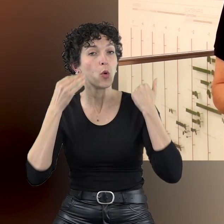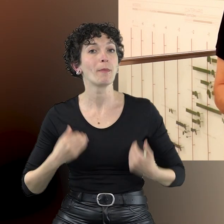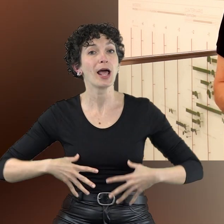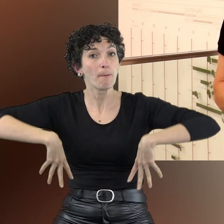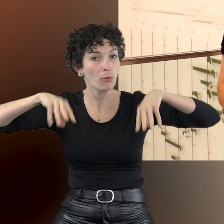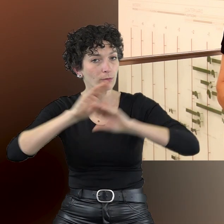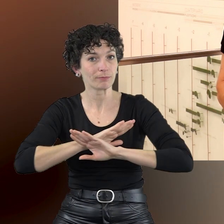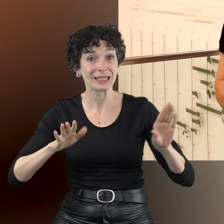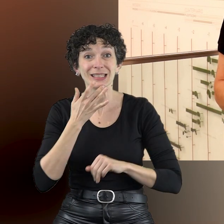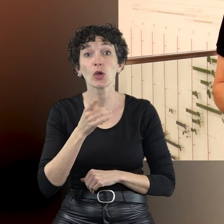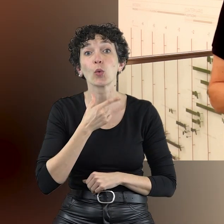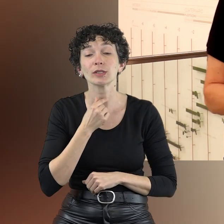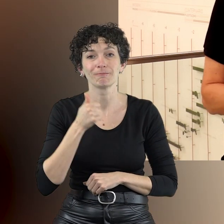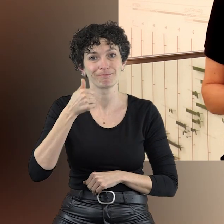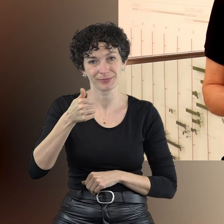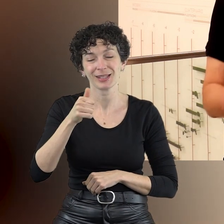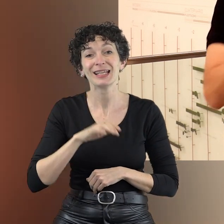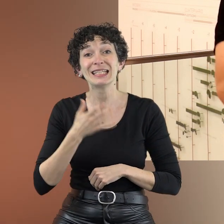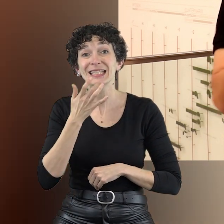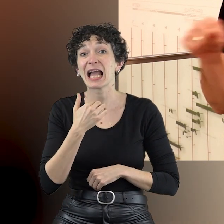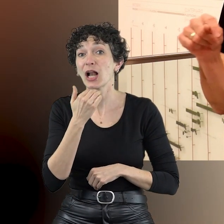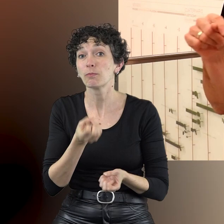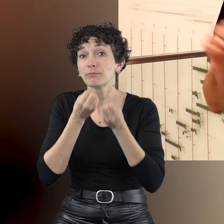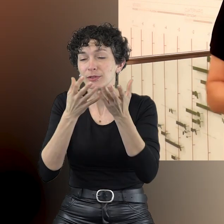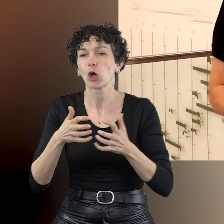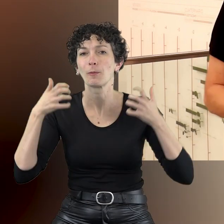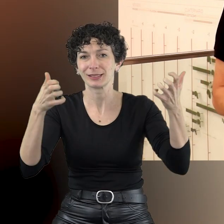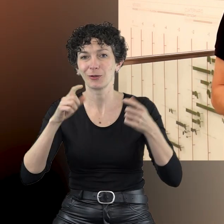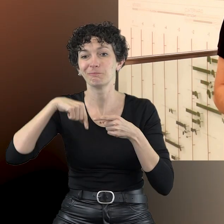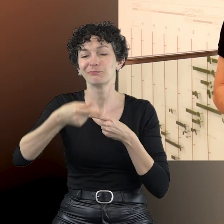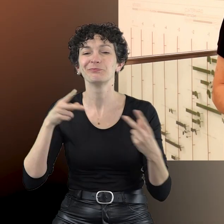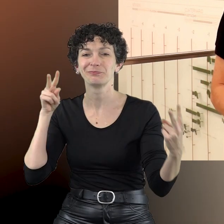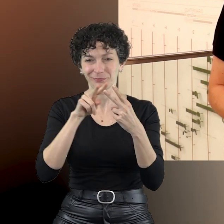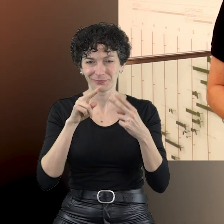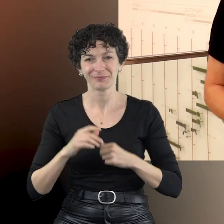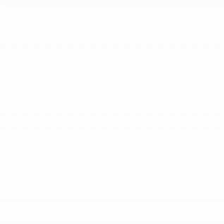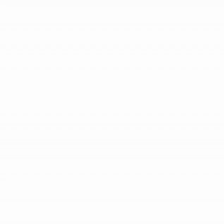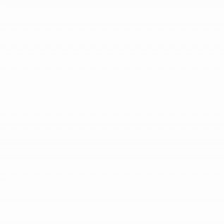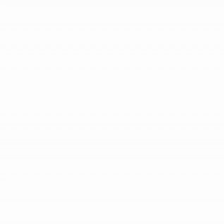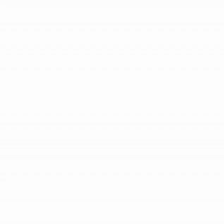Si os ha gustado, dadle like. Si queréis decirnos alguna cosa, dejádnosla en comentarios. Nos vemos en el siguiente.